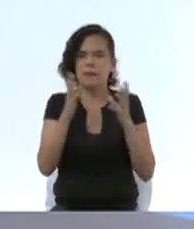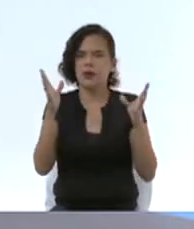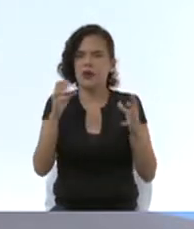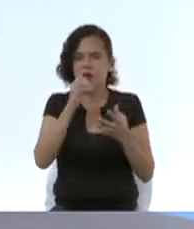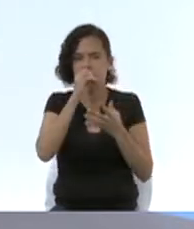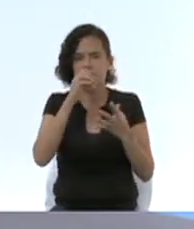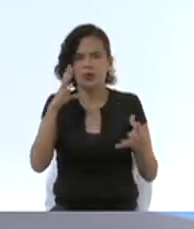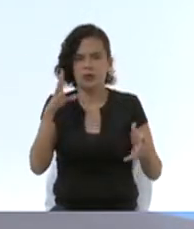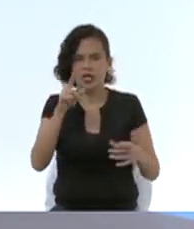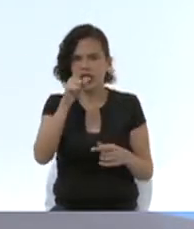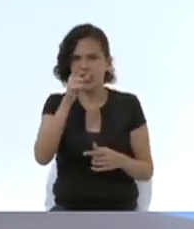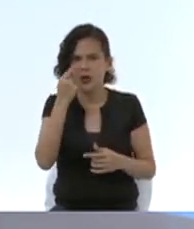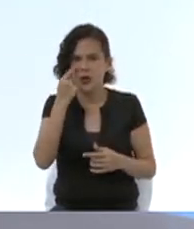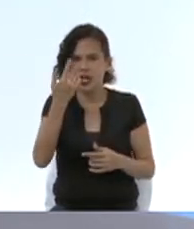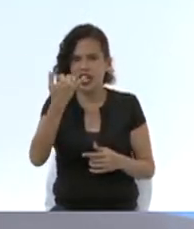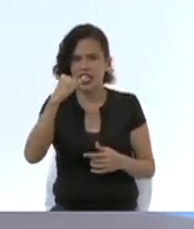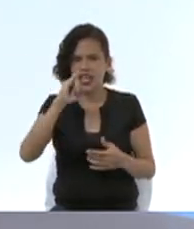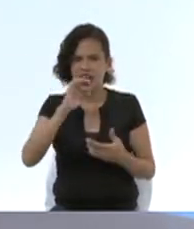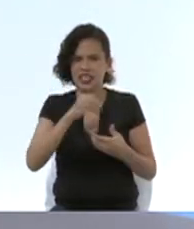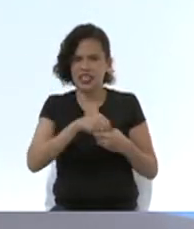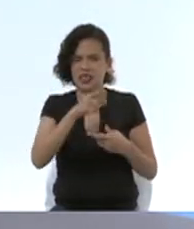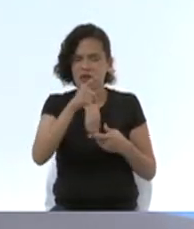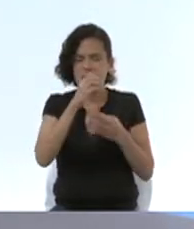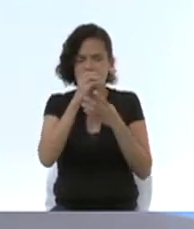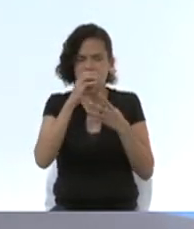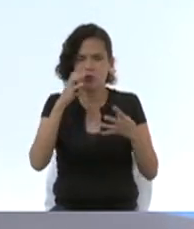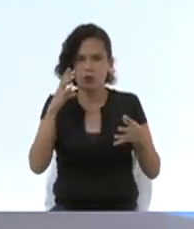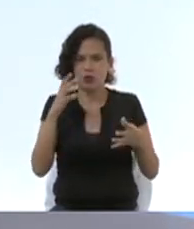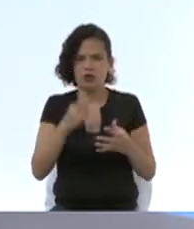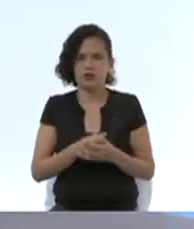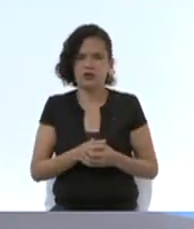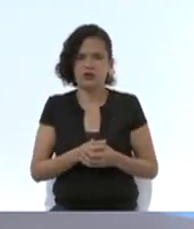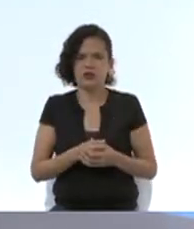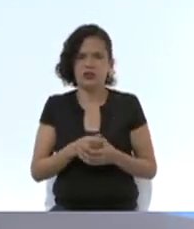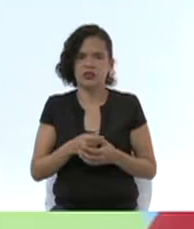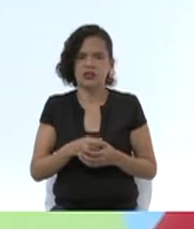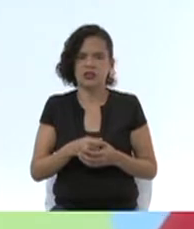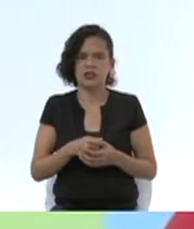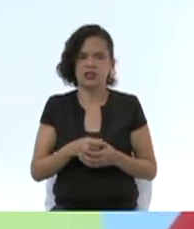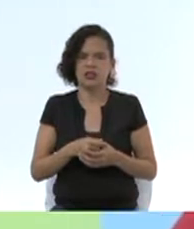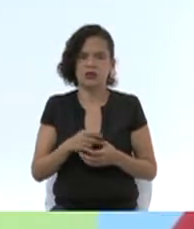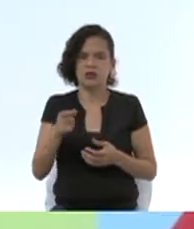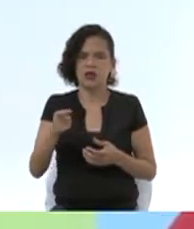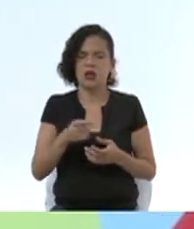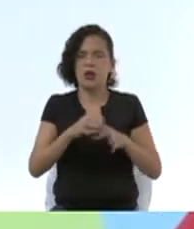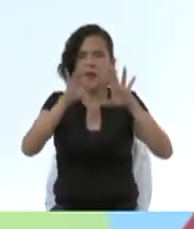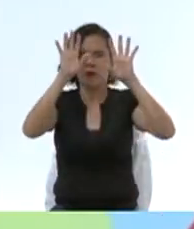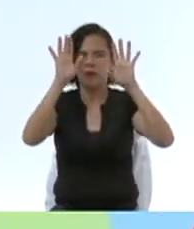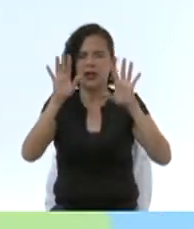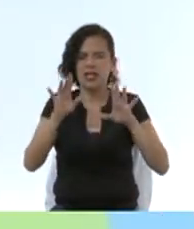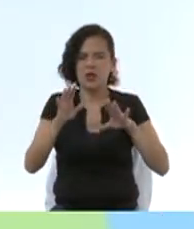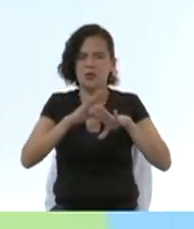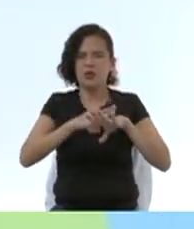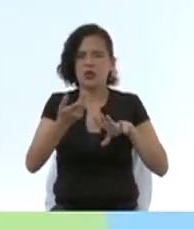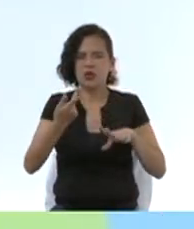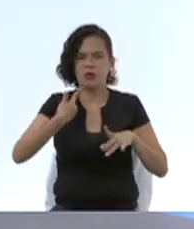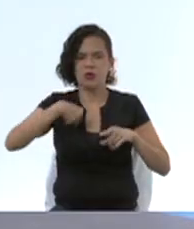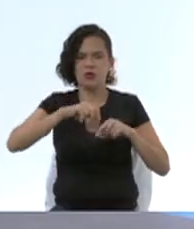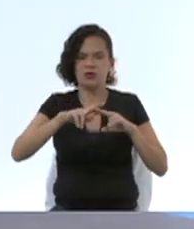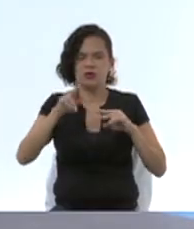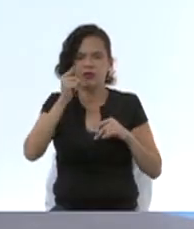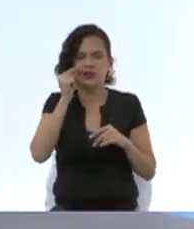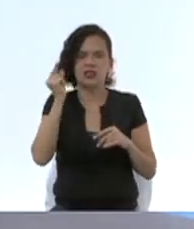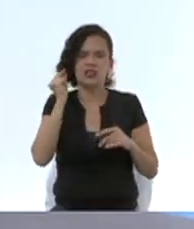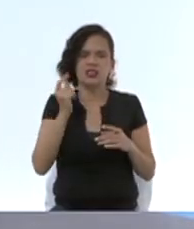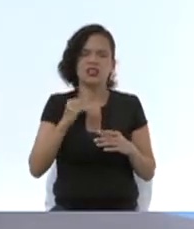para que ellos vean qué hay dentro de ese globo? Y yo también voy a esparcir los papelillos, porque son así como nuestros niños y niñas,